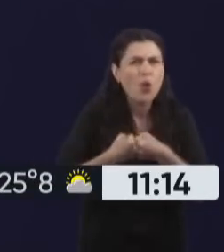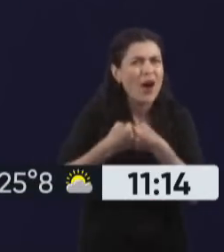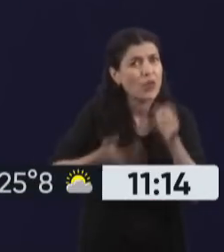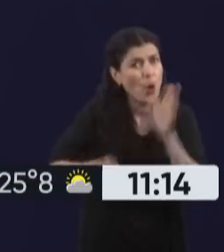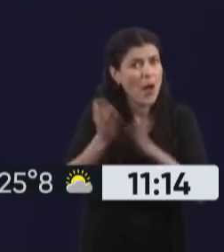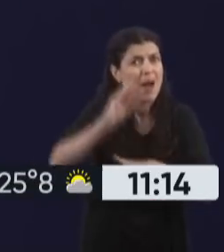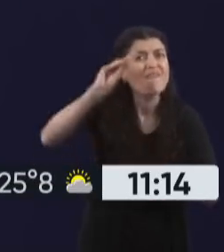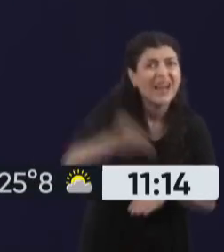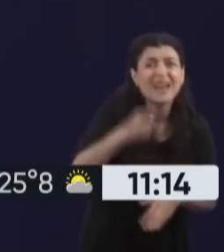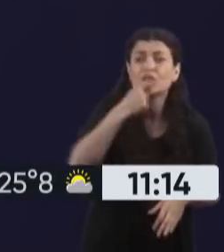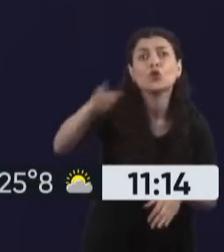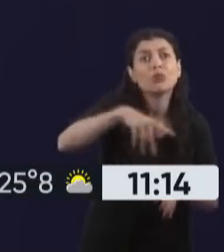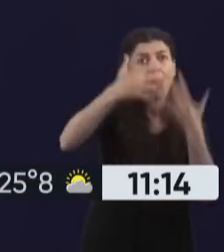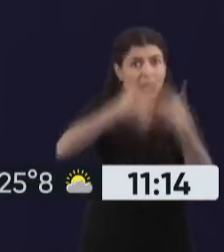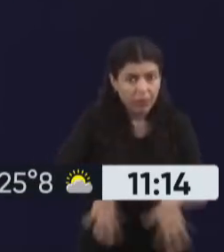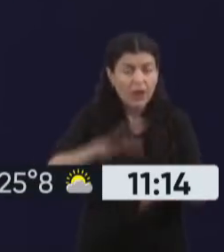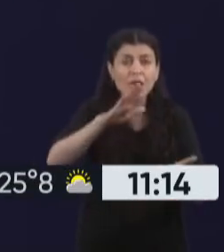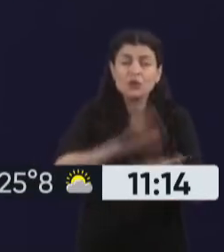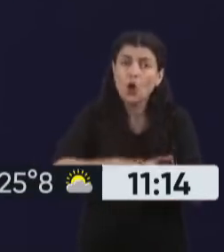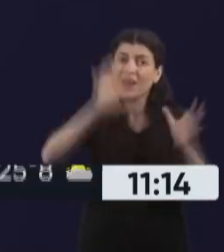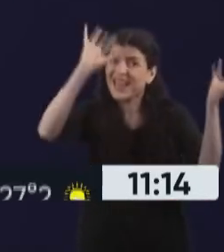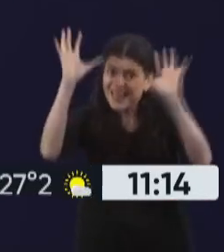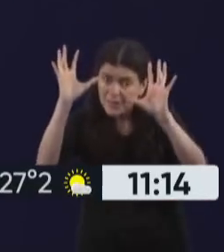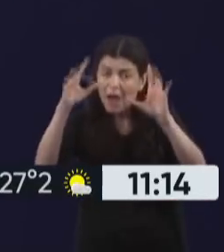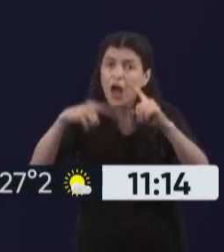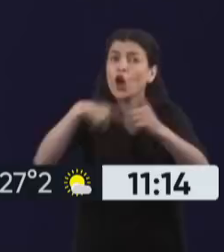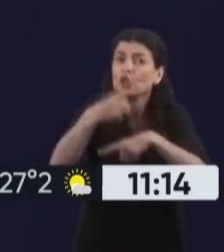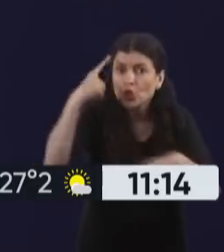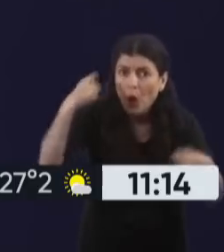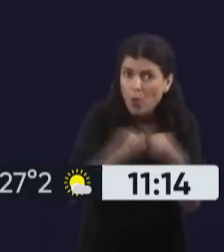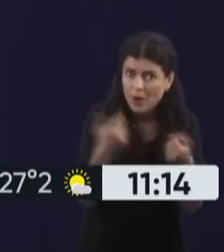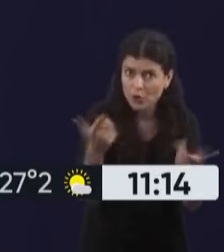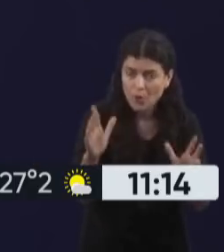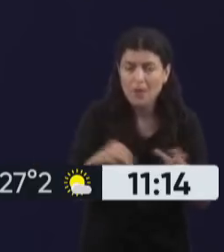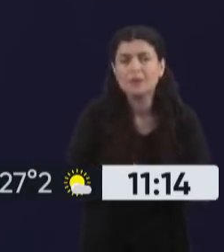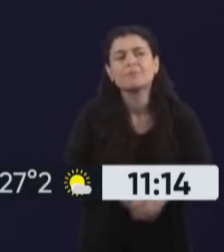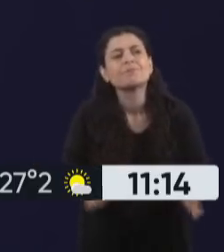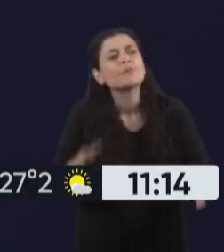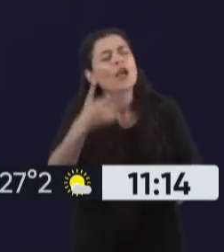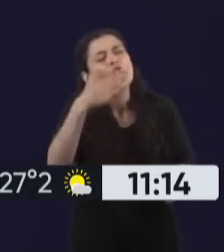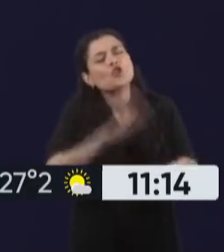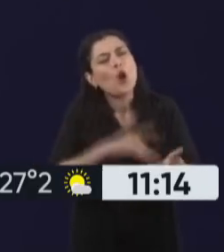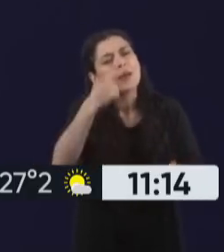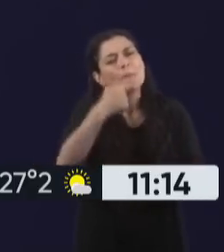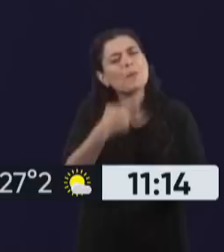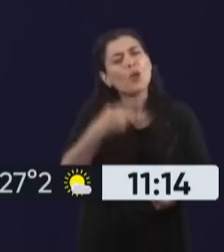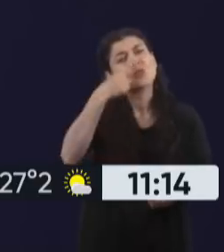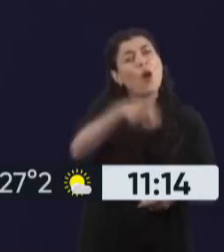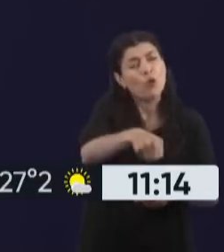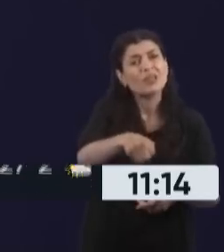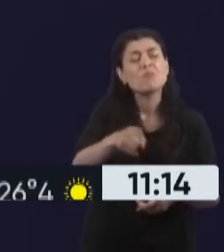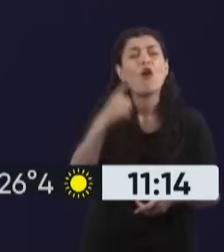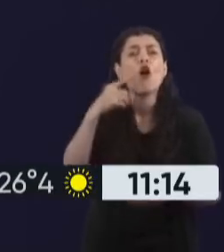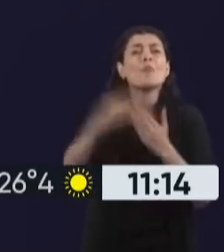Bueno, a ver, con respecto a lo último, no opinamos sobre opiniones de terceros, simplemente entendemos